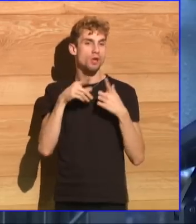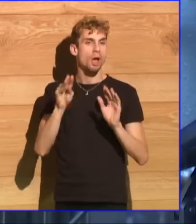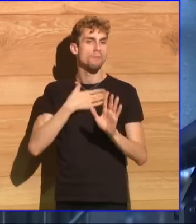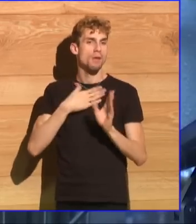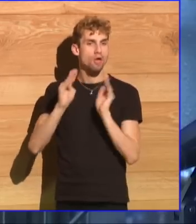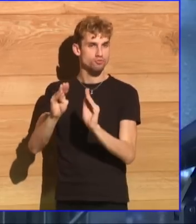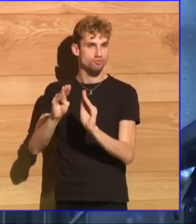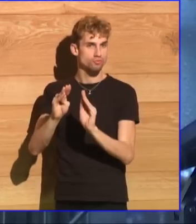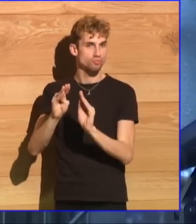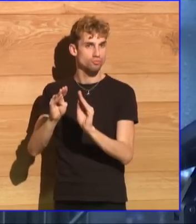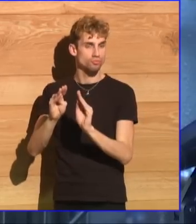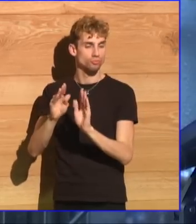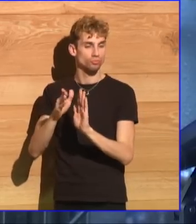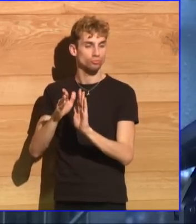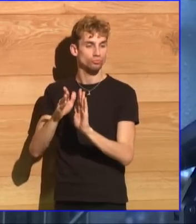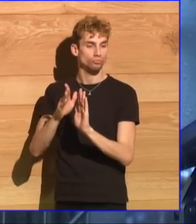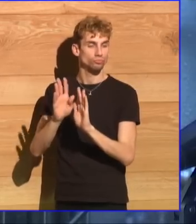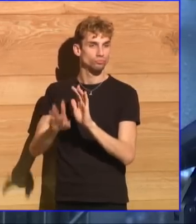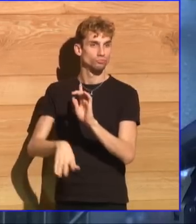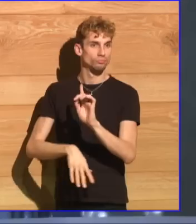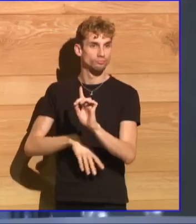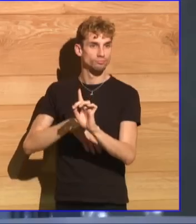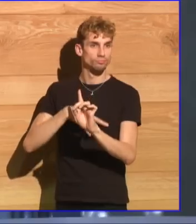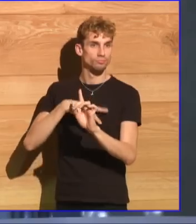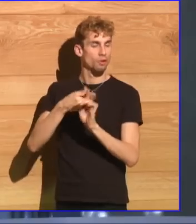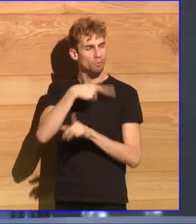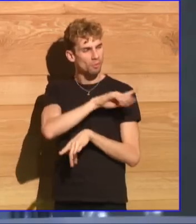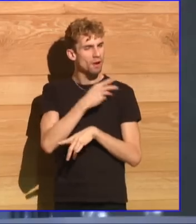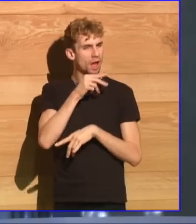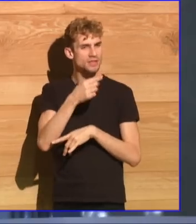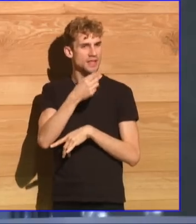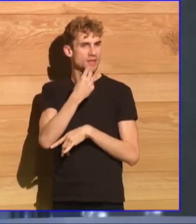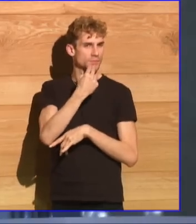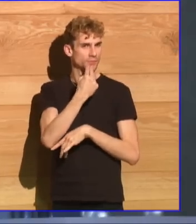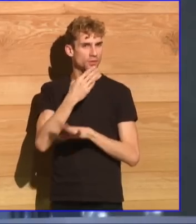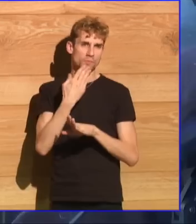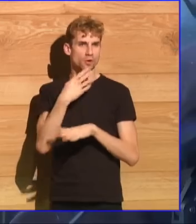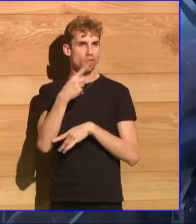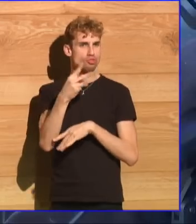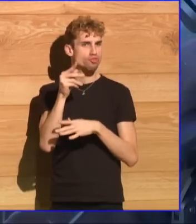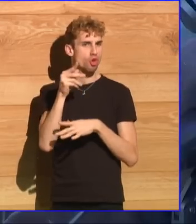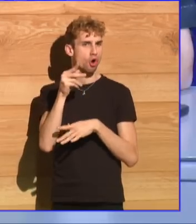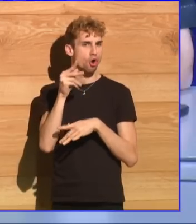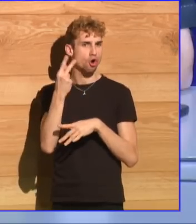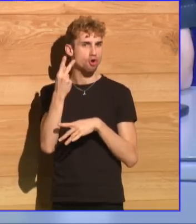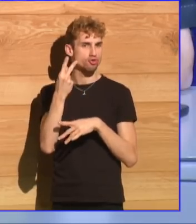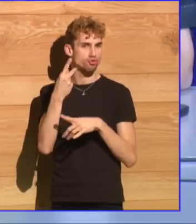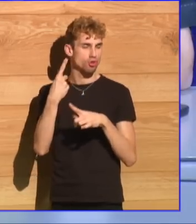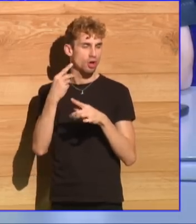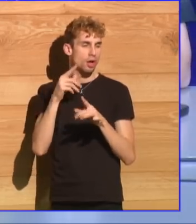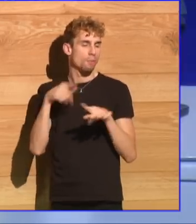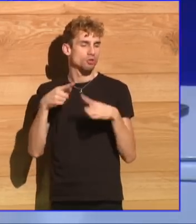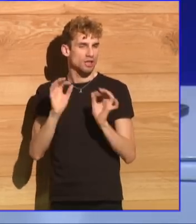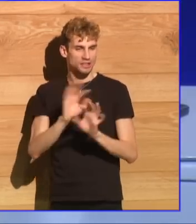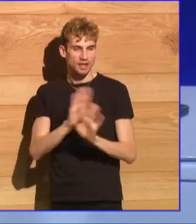¿En serio, y es- Juan? Sí, y escuchamos cómo está... Te has diciendo, manejado con 2 notas solo, creo. Bueno, Por un momento digo, ¿está Hook? ¿Ha